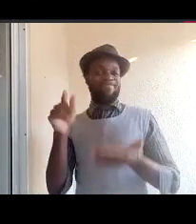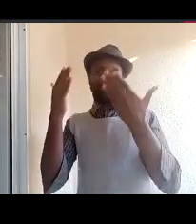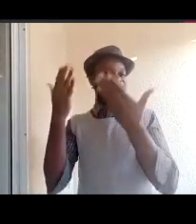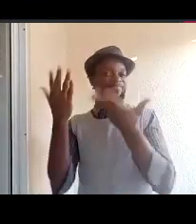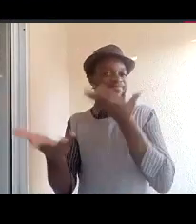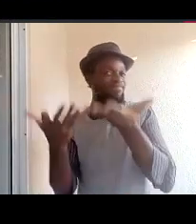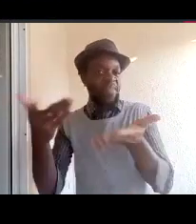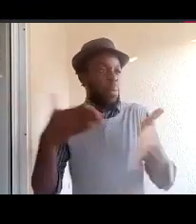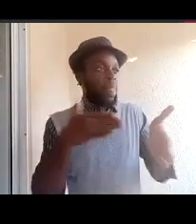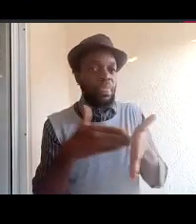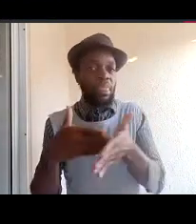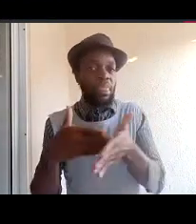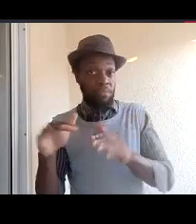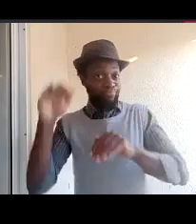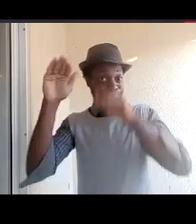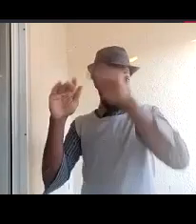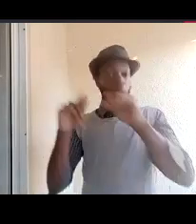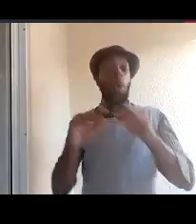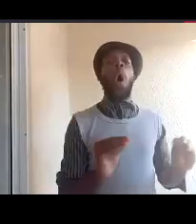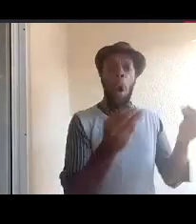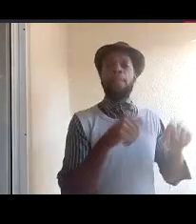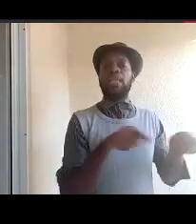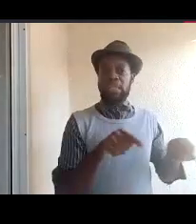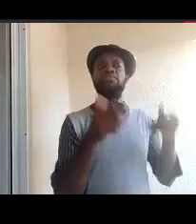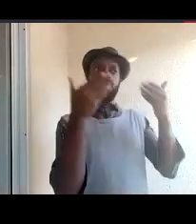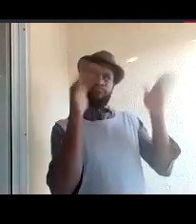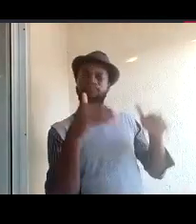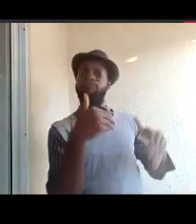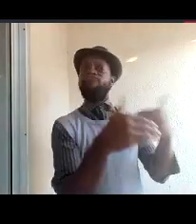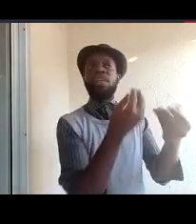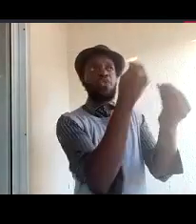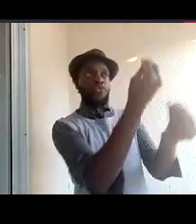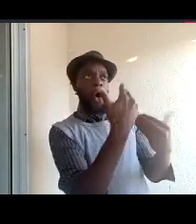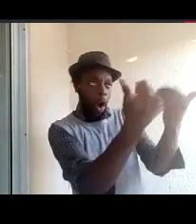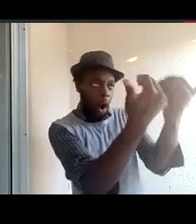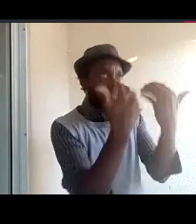las mujeres adultas a este tipo de información.